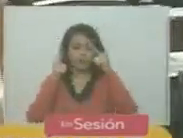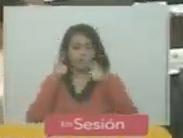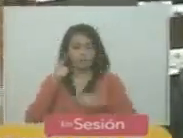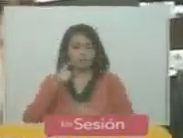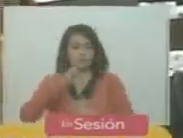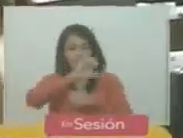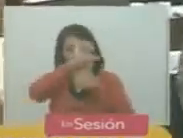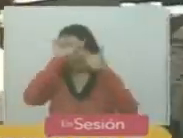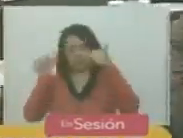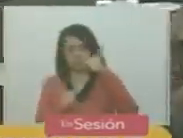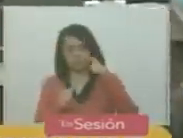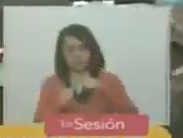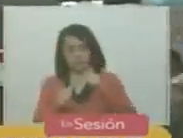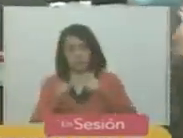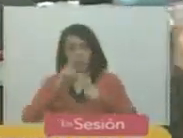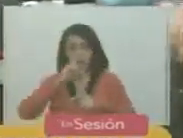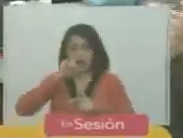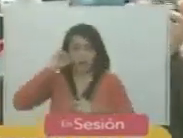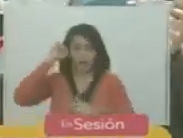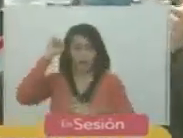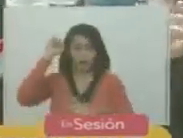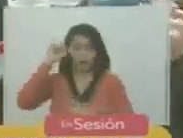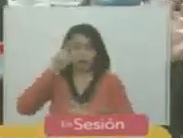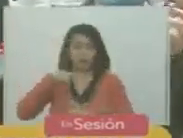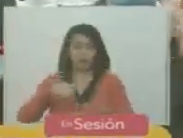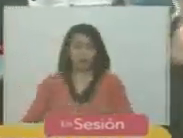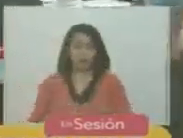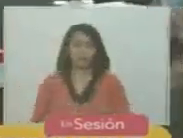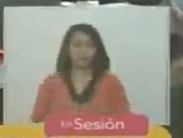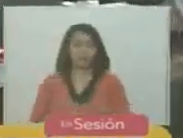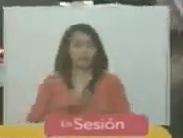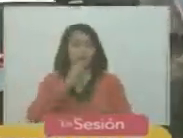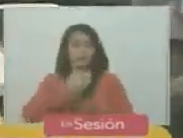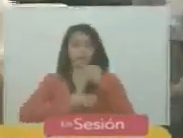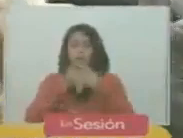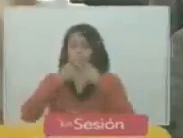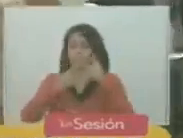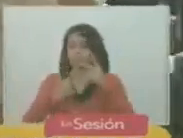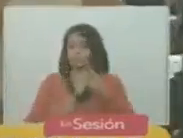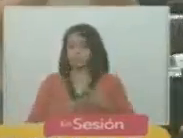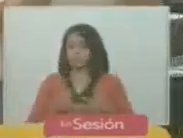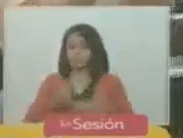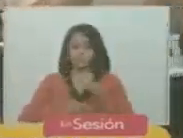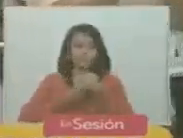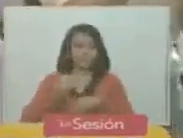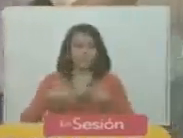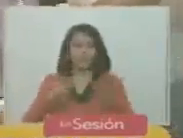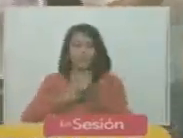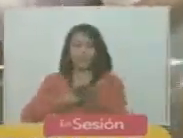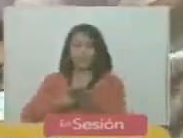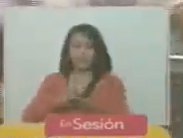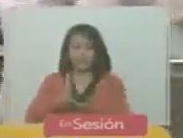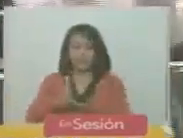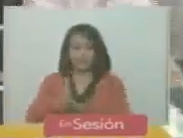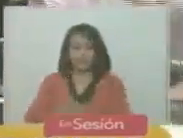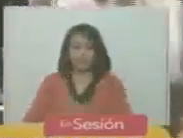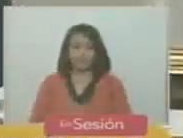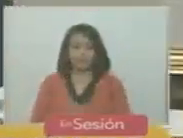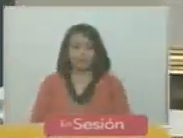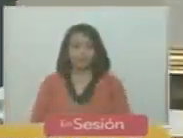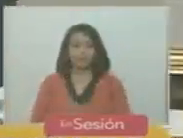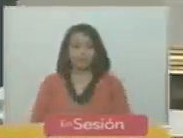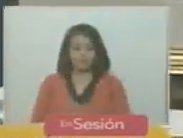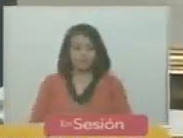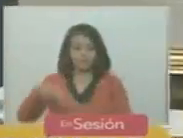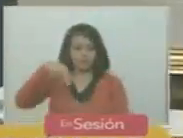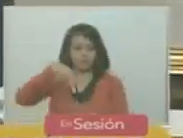teniente magnífico, Nicolás Maduro, no ha hecho otra cosa que seguir a